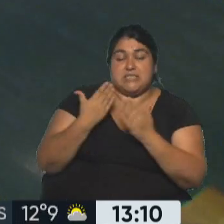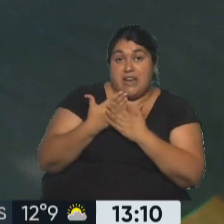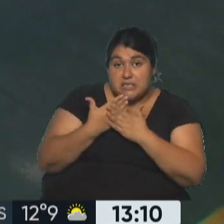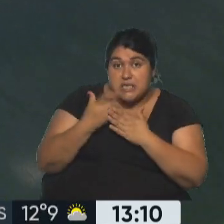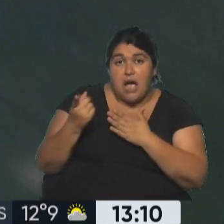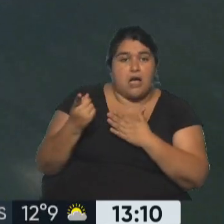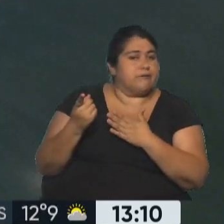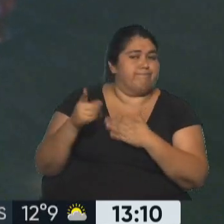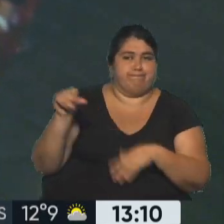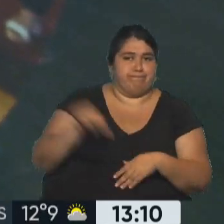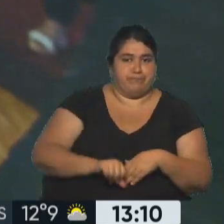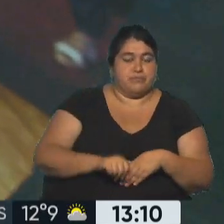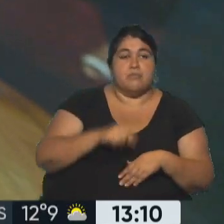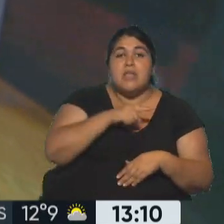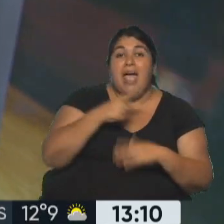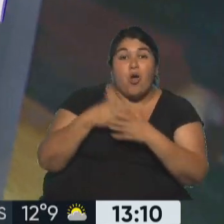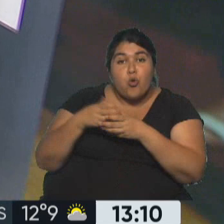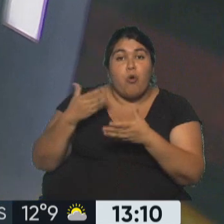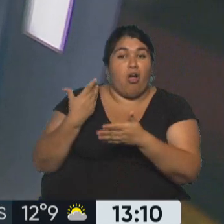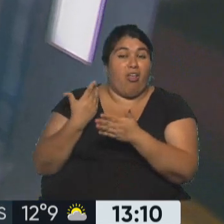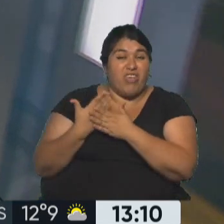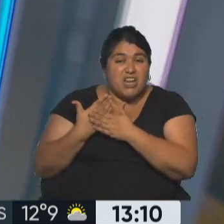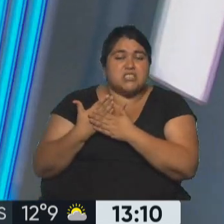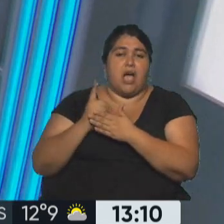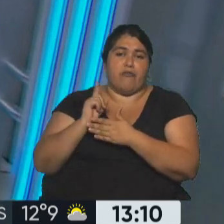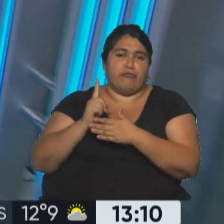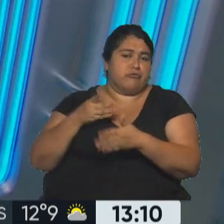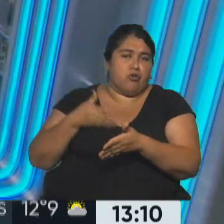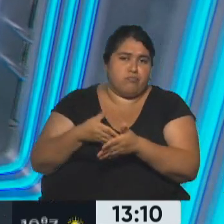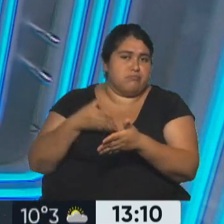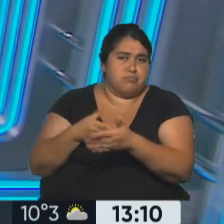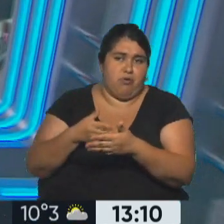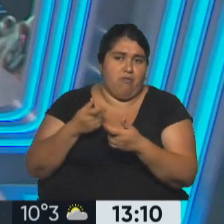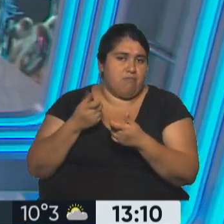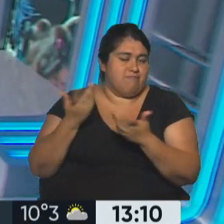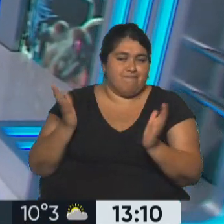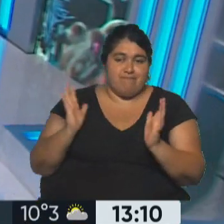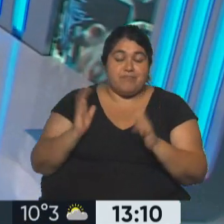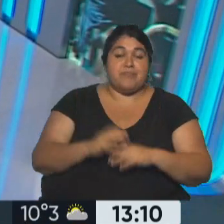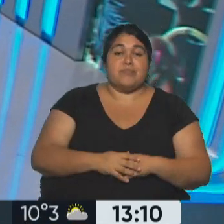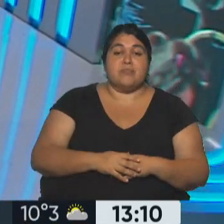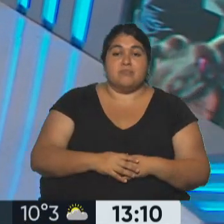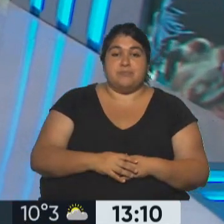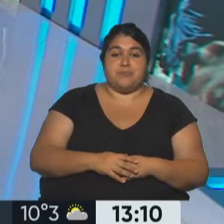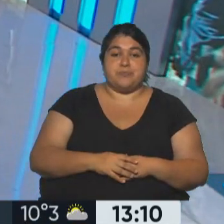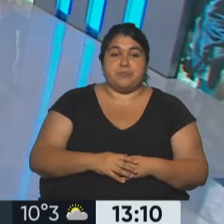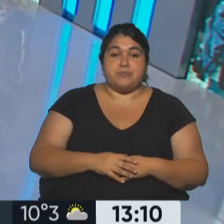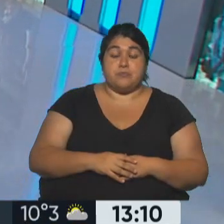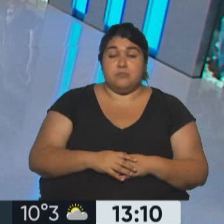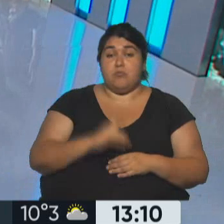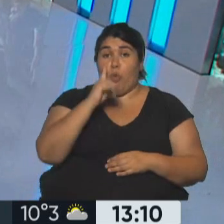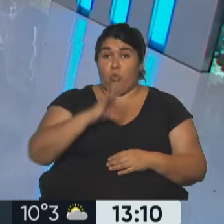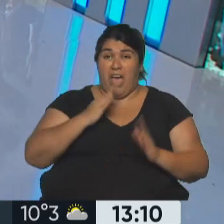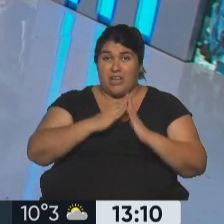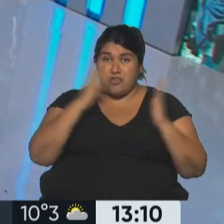que la derecha le sigue bloqueando, como planteaba recién Augusto, la reforma tributaria clave. Coincido en que a un año